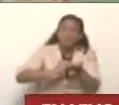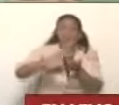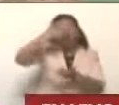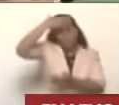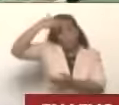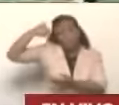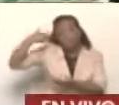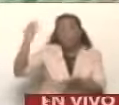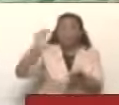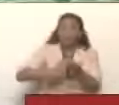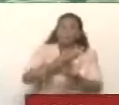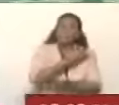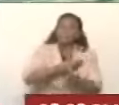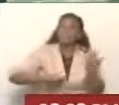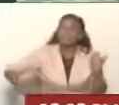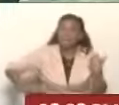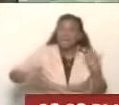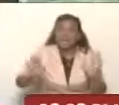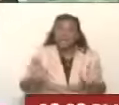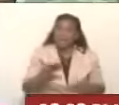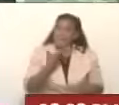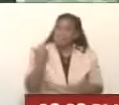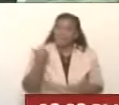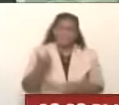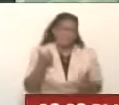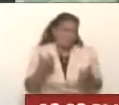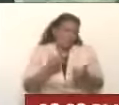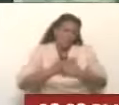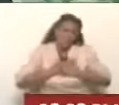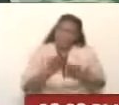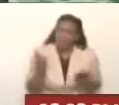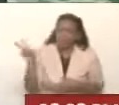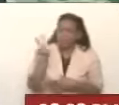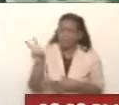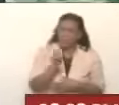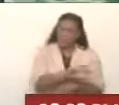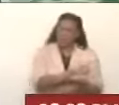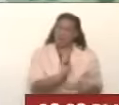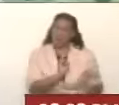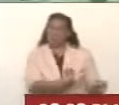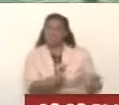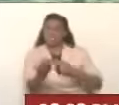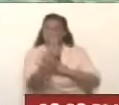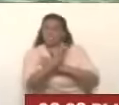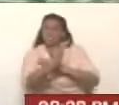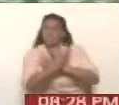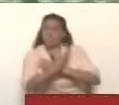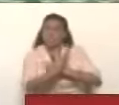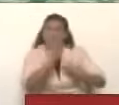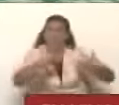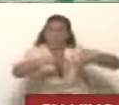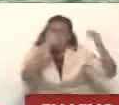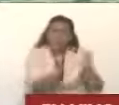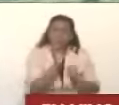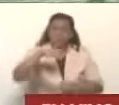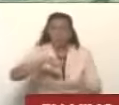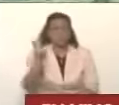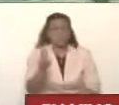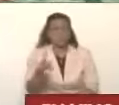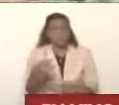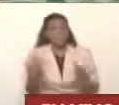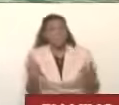Trump al poder, que no es precisamente muy querido aquí en Venezuela por las sanciones y la guerra económica que le ha hecho a este país.